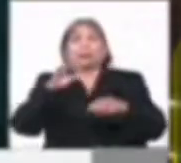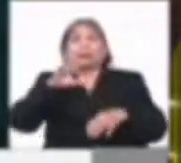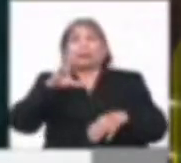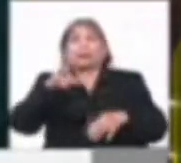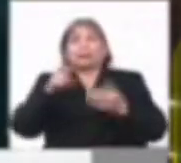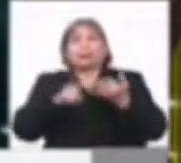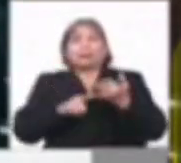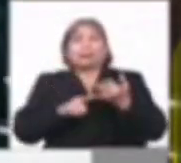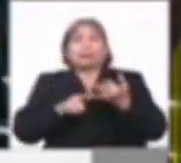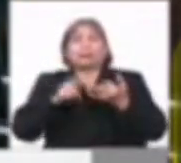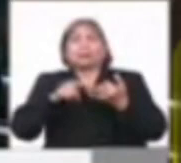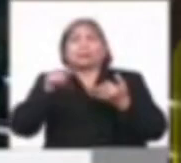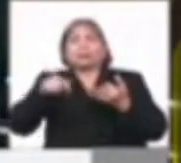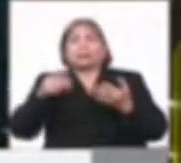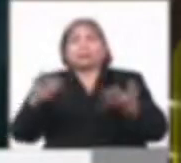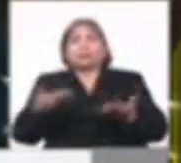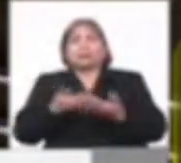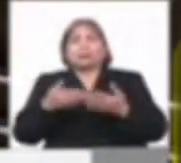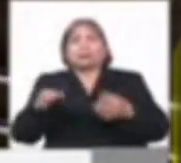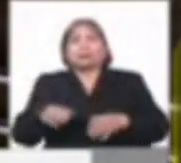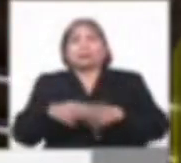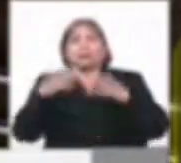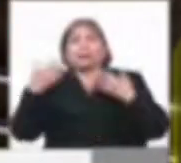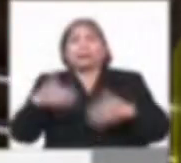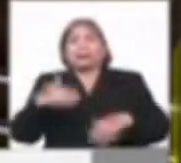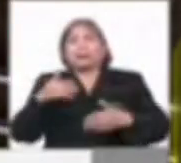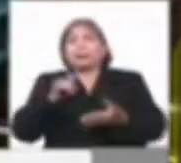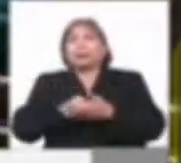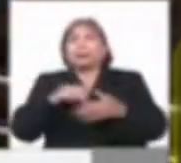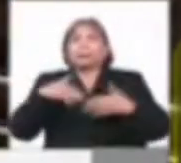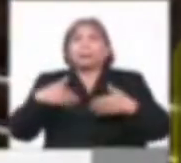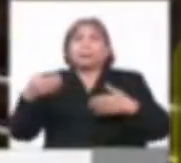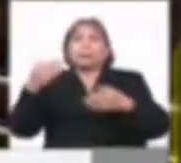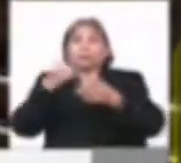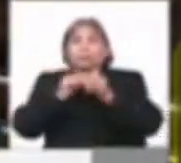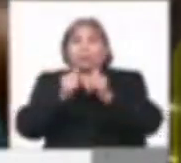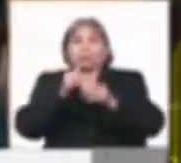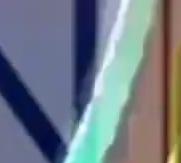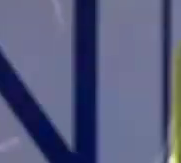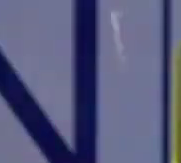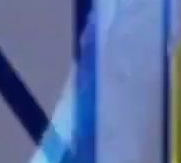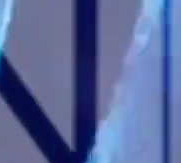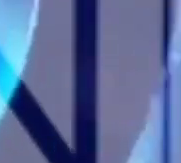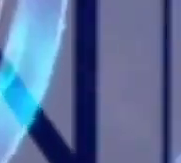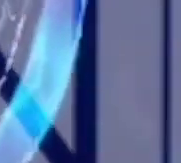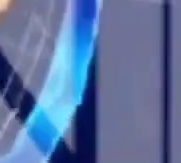delincuentes de este tipo de delitos tan graves y que puedan postular, señor presidente.